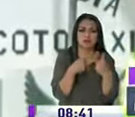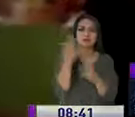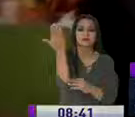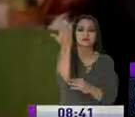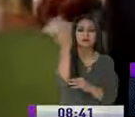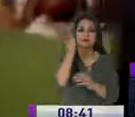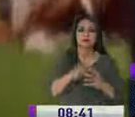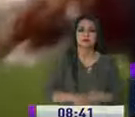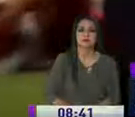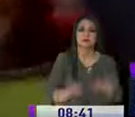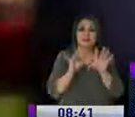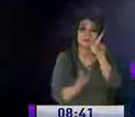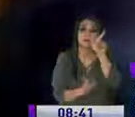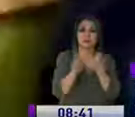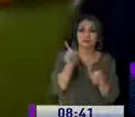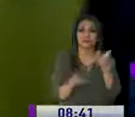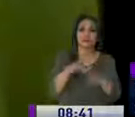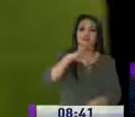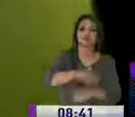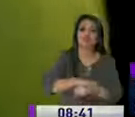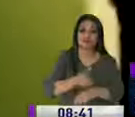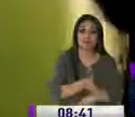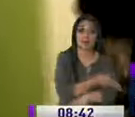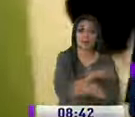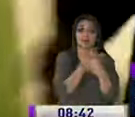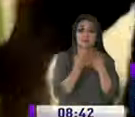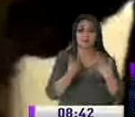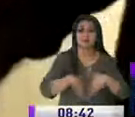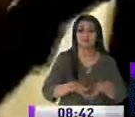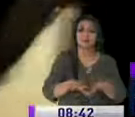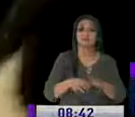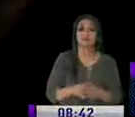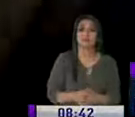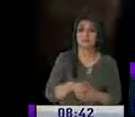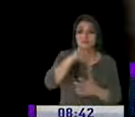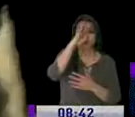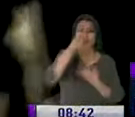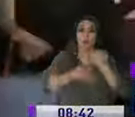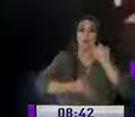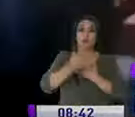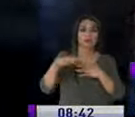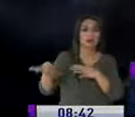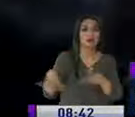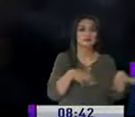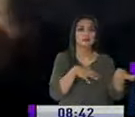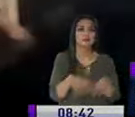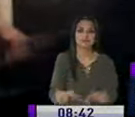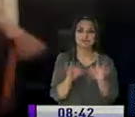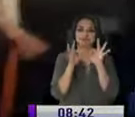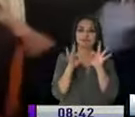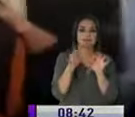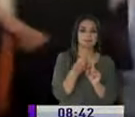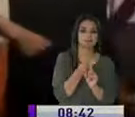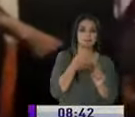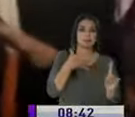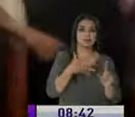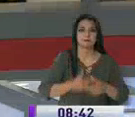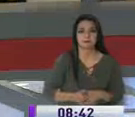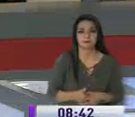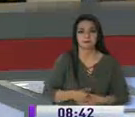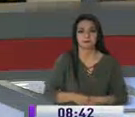que los medios, los comunicadores de las empresas municipales nos ven constantemente. Solicitamos y apelamos a ustedes para que